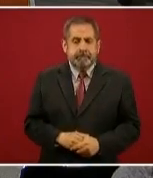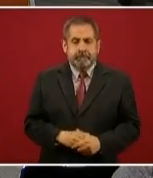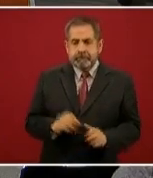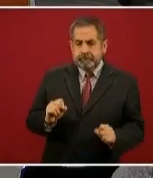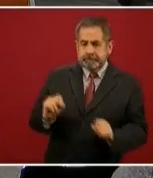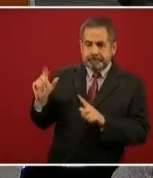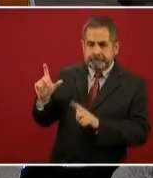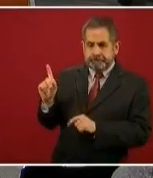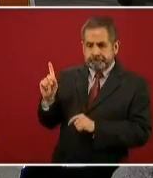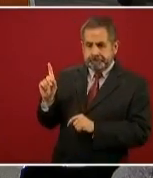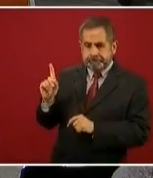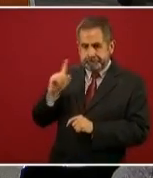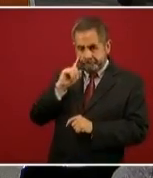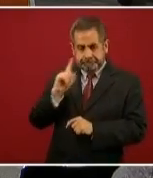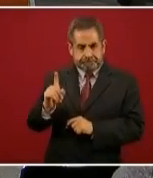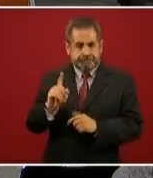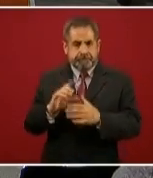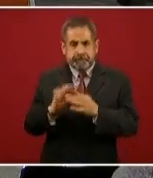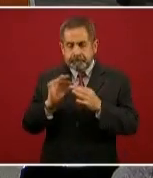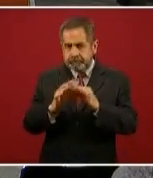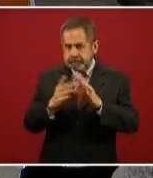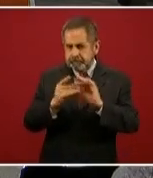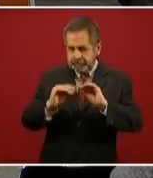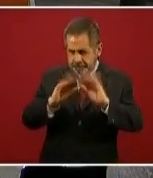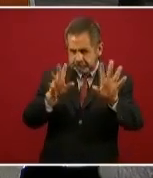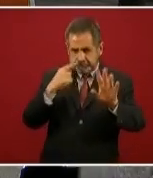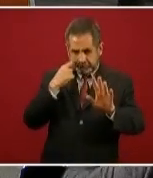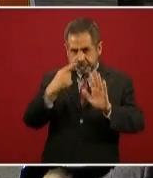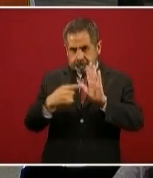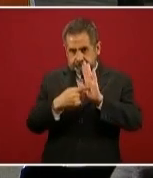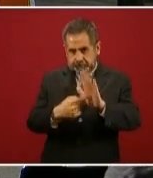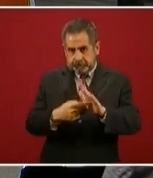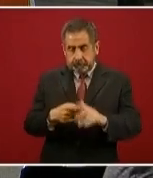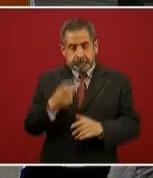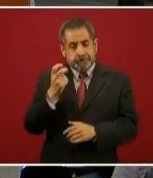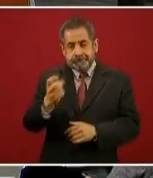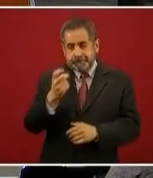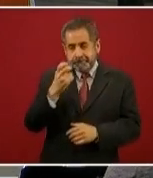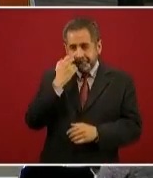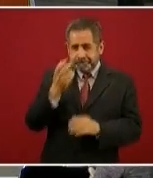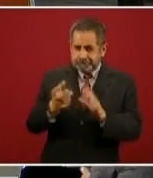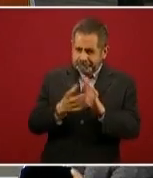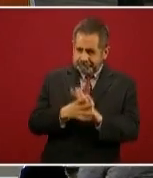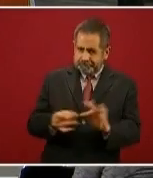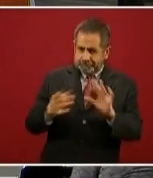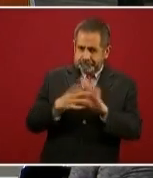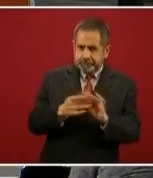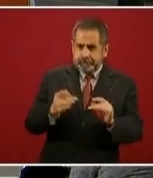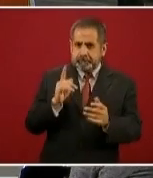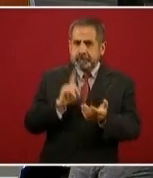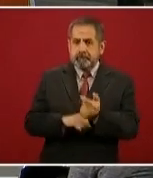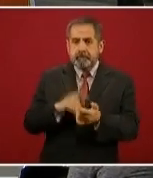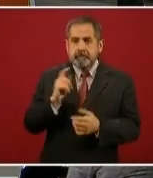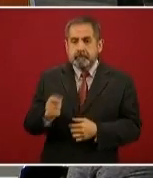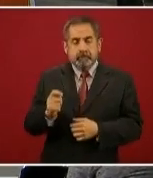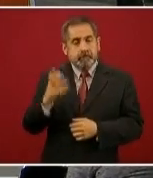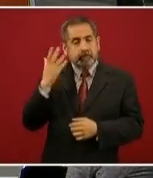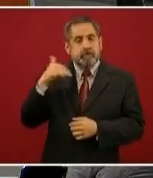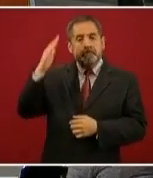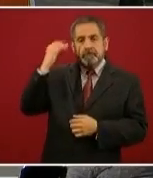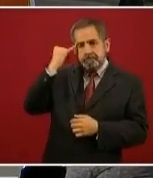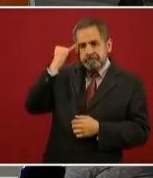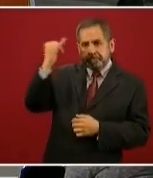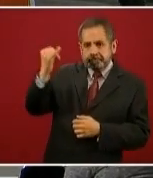siguiente diapositiva, y esto me gustaría también que lo tengan muy en cuenta, por eso lo hemos querido explicar cuando solamente era un elemento